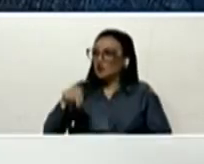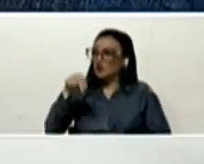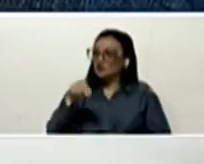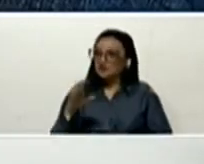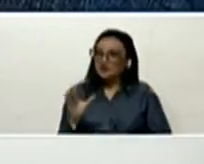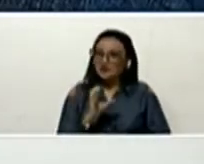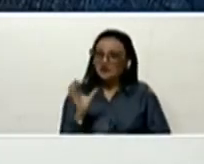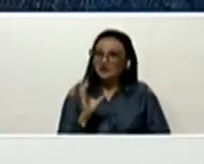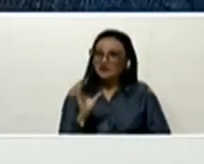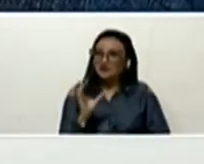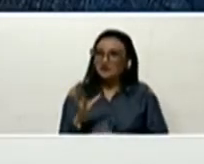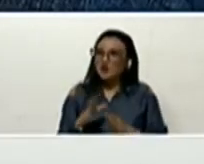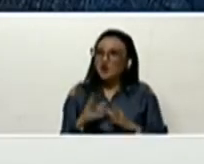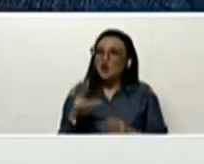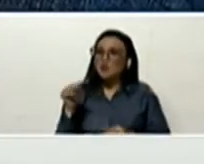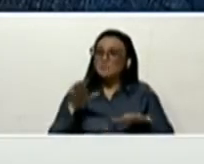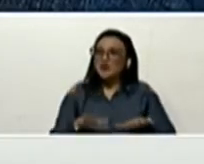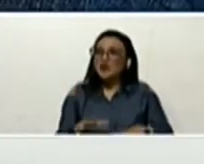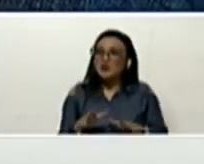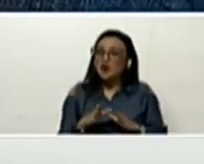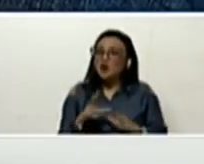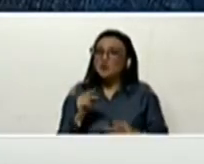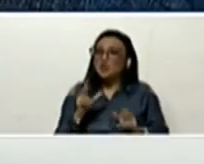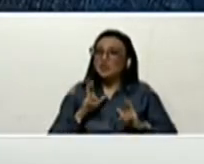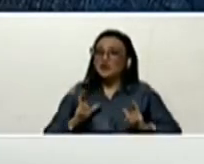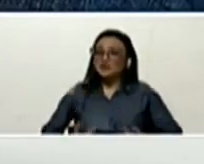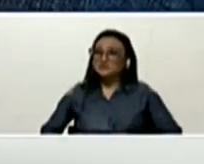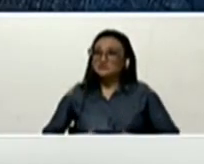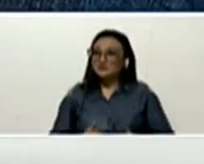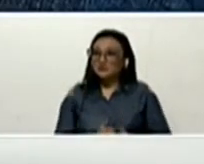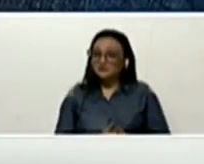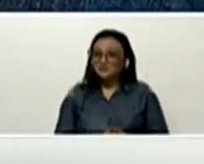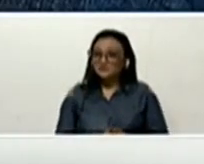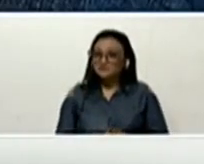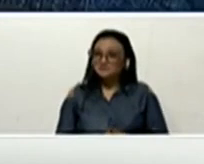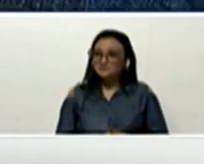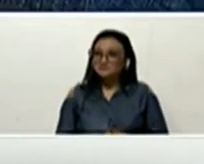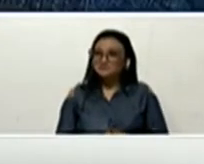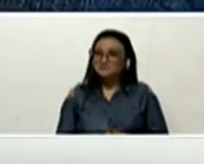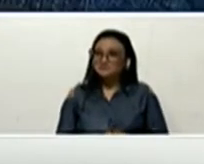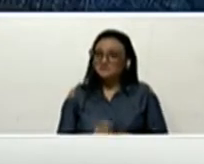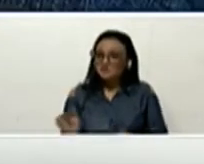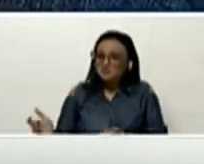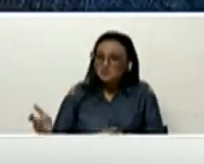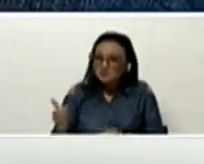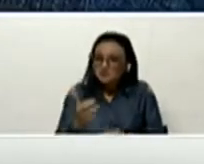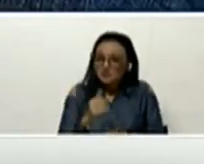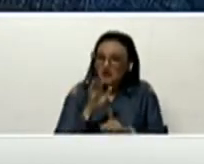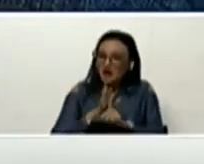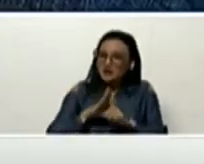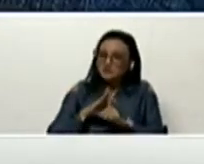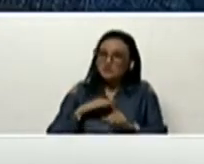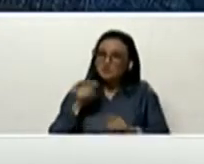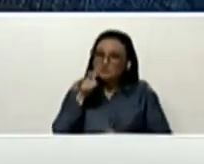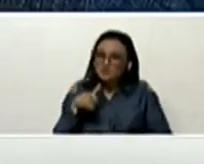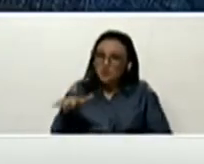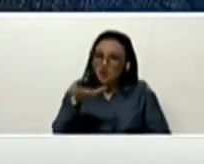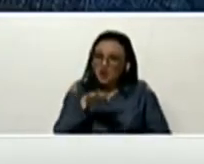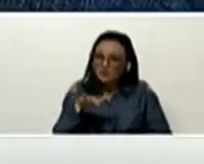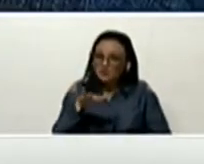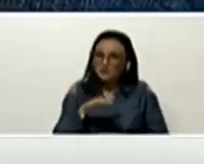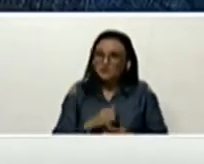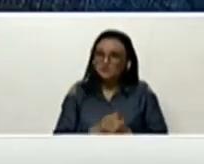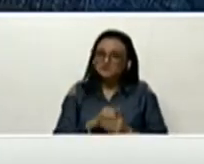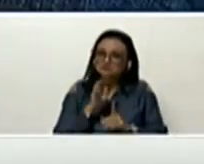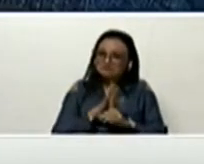Caracas, y no paraba, no descansaba. Y recogía el afecto del pueblo. Era un gran sembrador